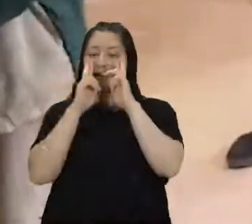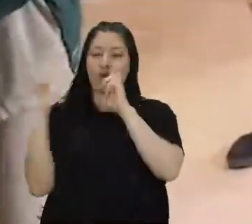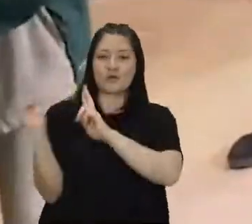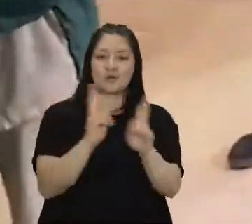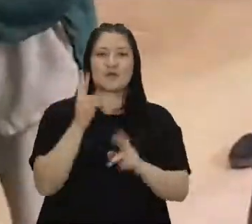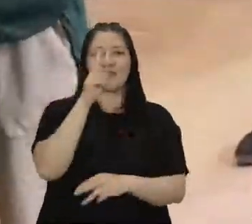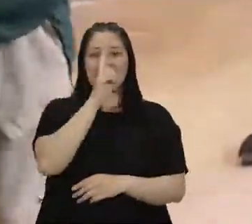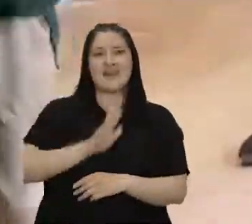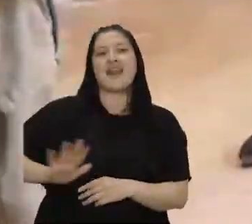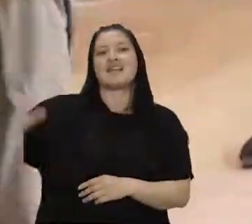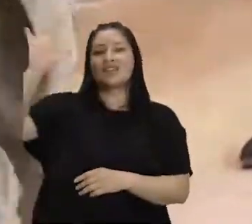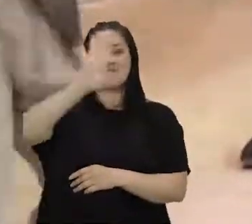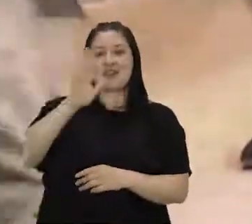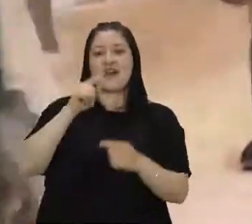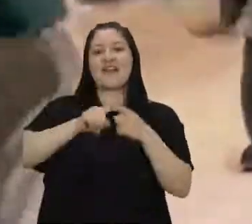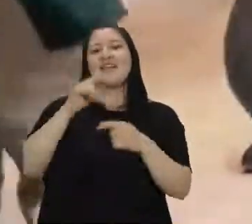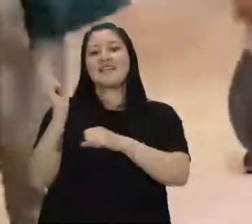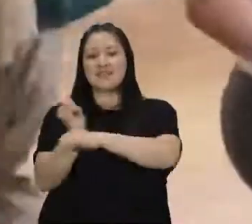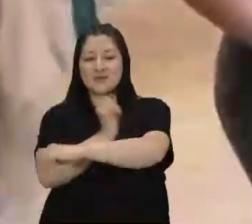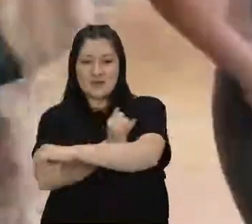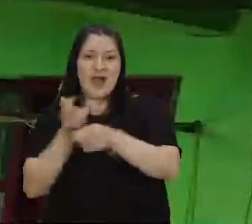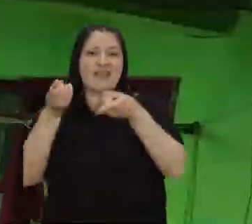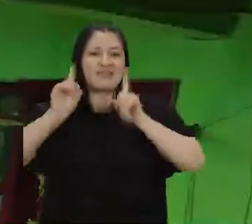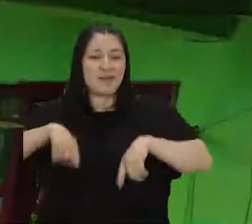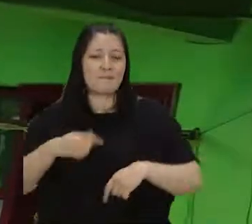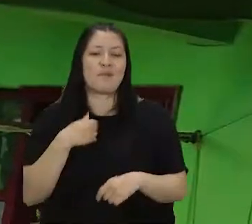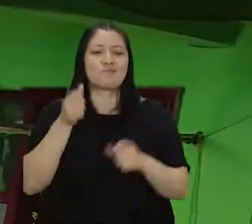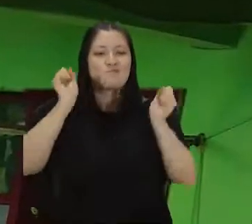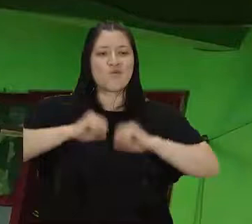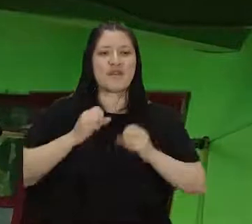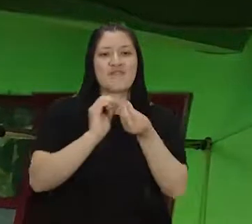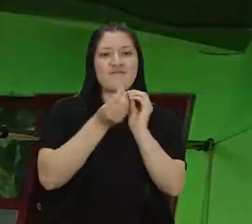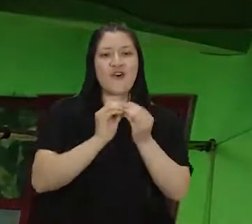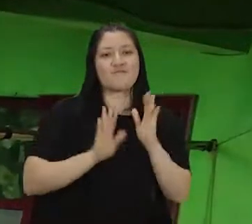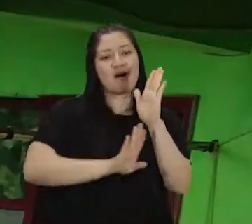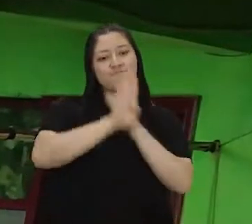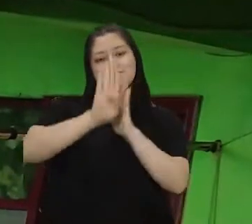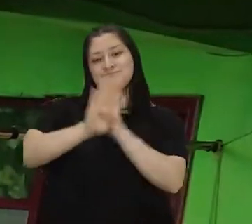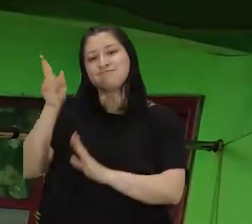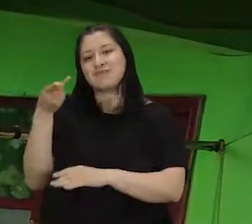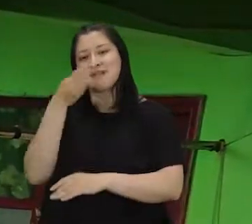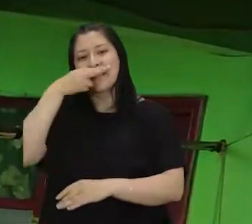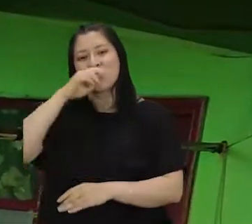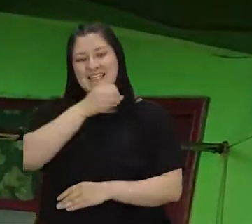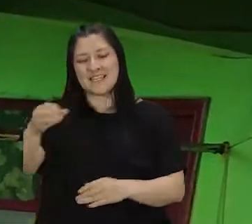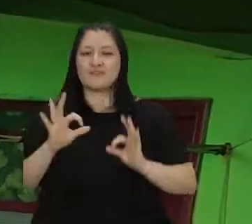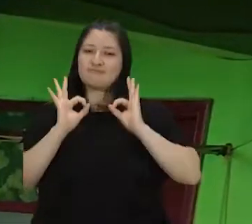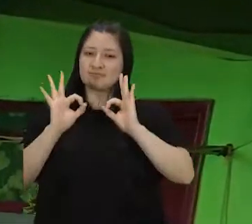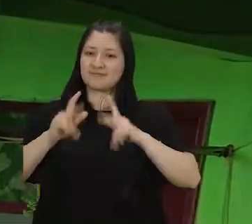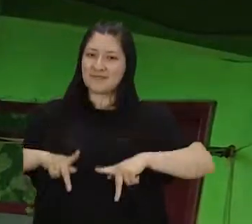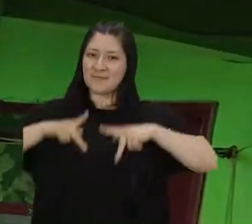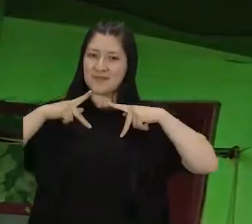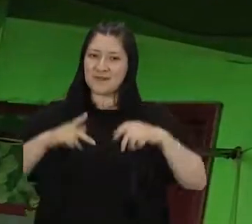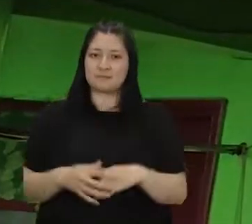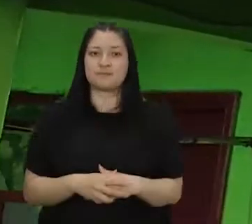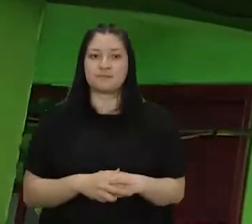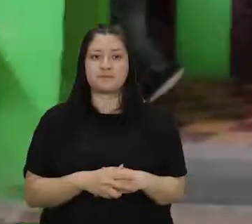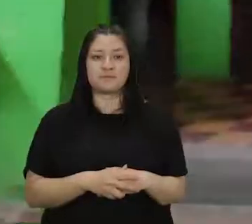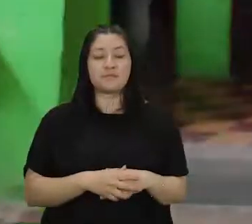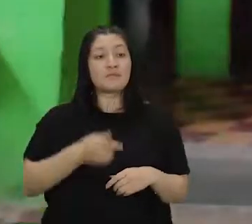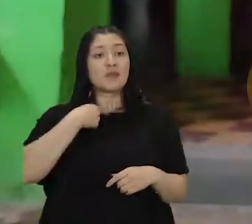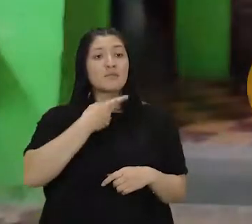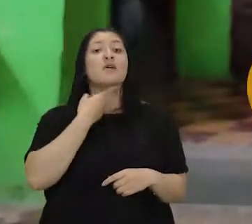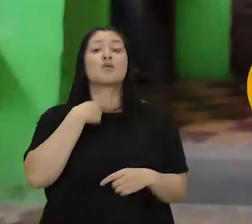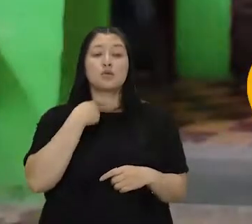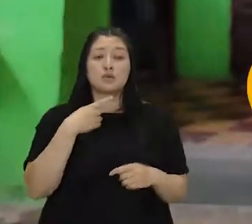que ellos sean reconocidos a nivel institucional y asimismo se logre una mejor calidad para ellos mismos.